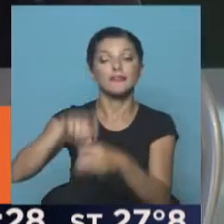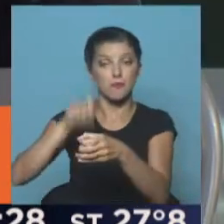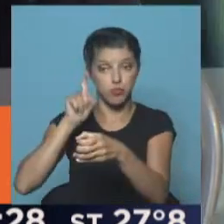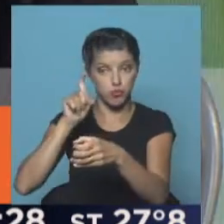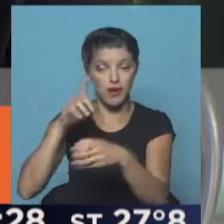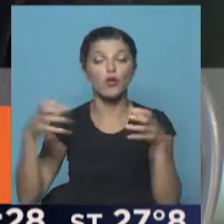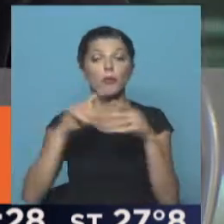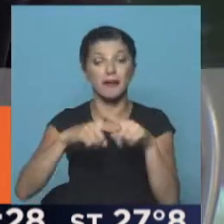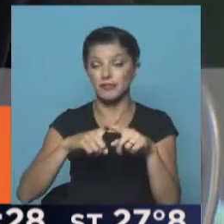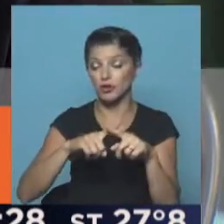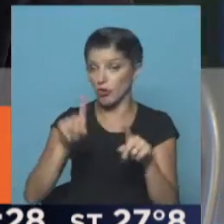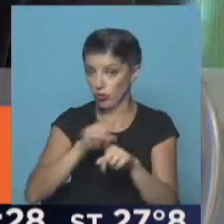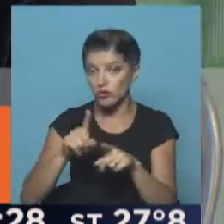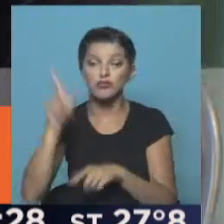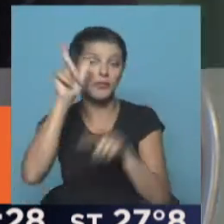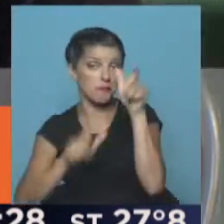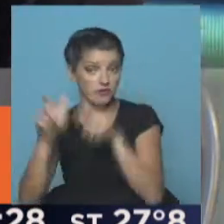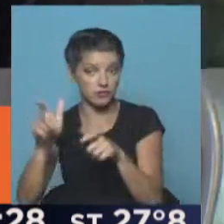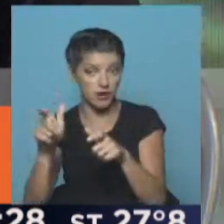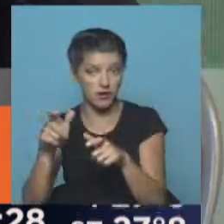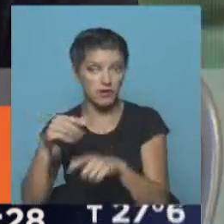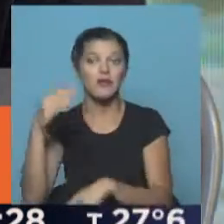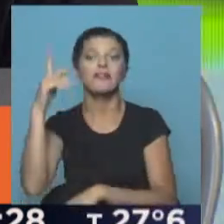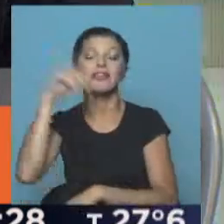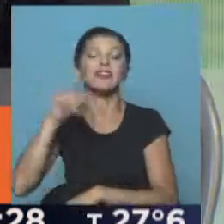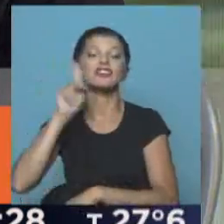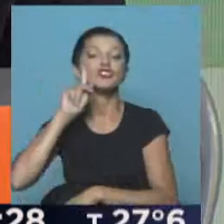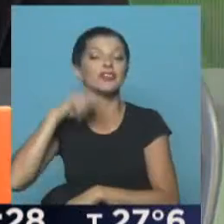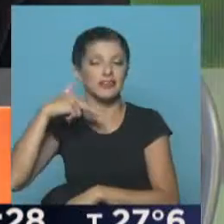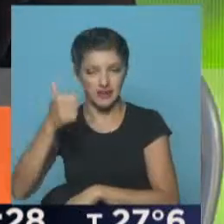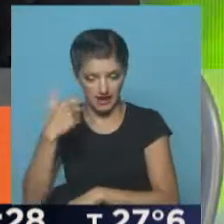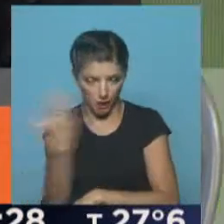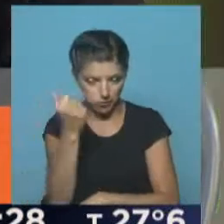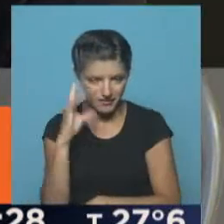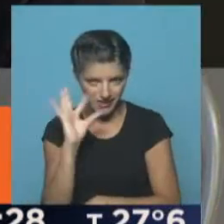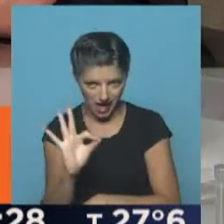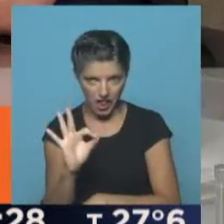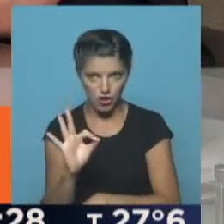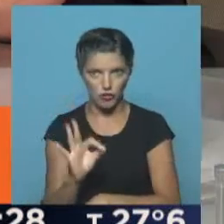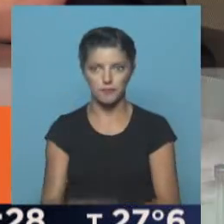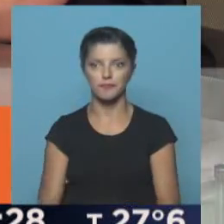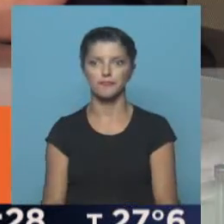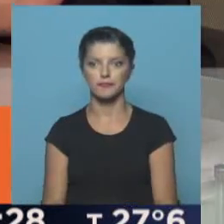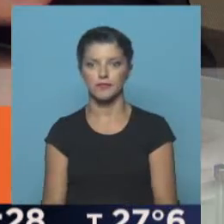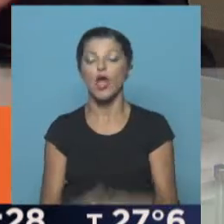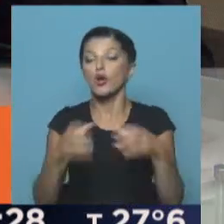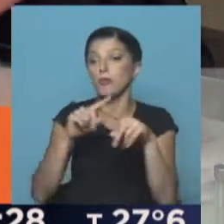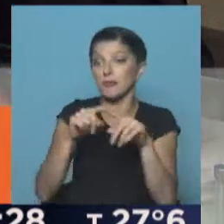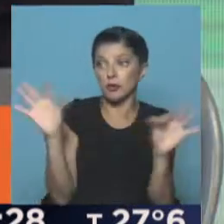los partidos políticos, viene de una agente financiera de la City, Gina Miller, que logra algo en la justicia. Los partidos se